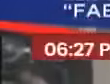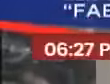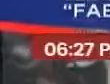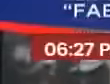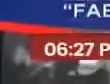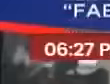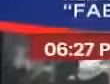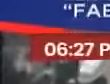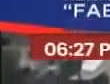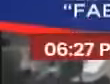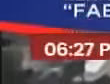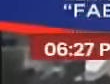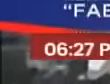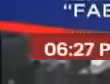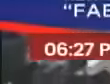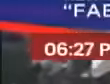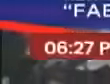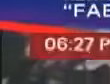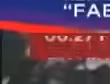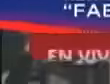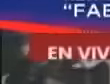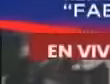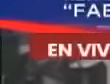entrega, ¿verdad?